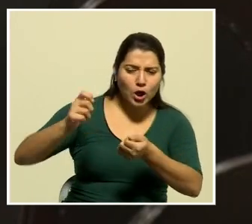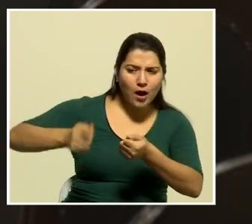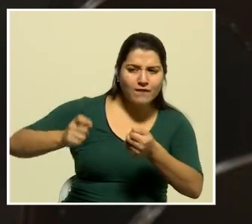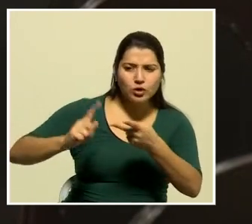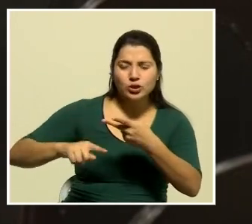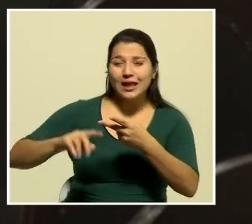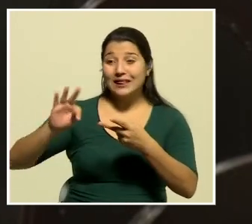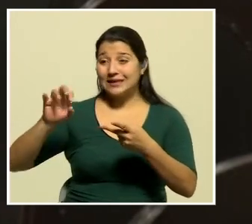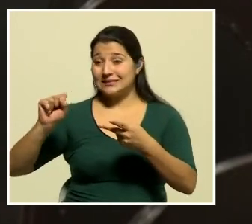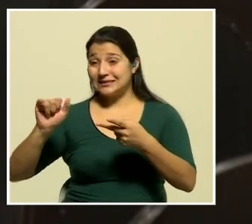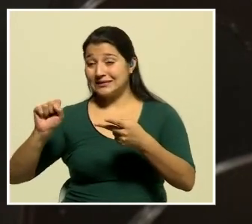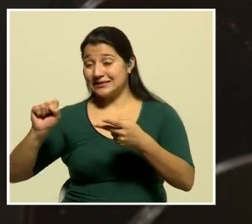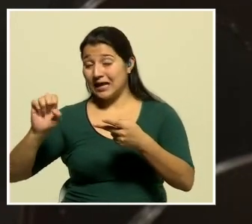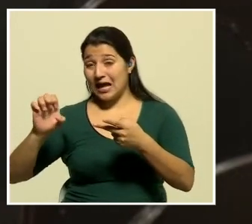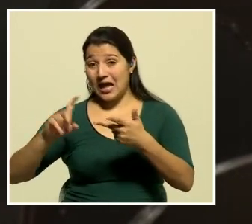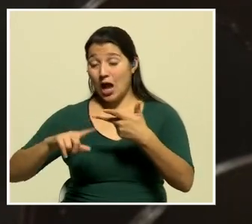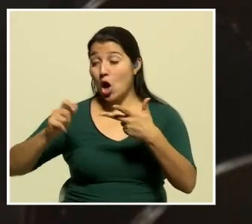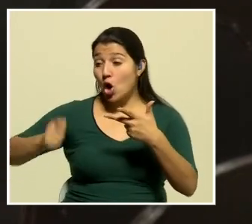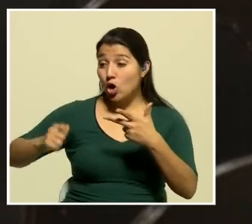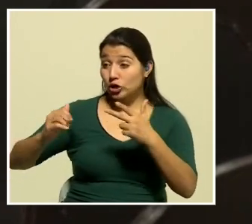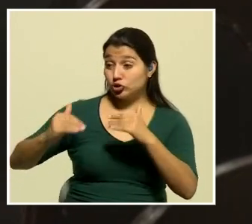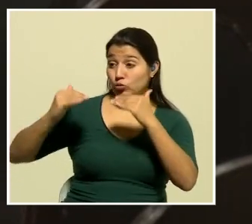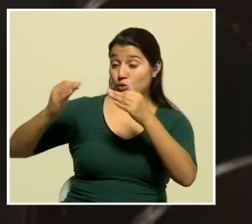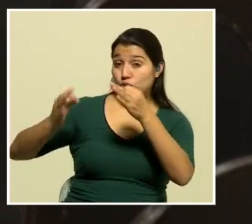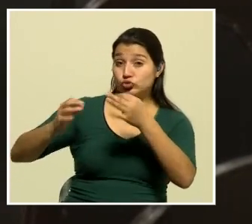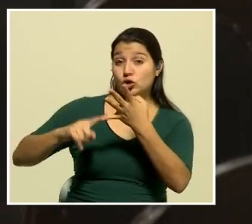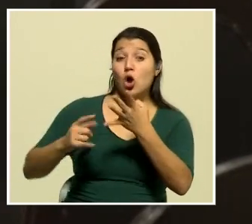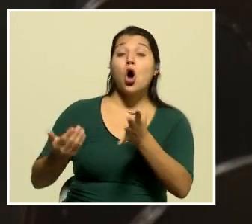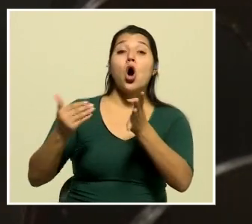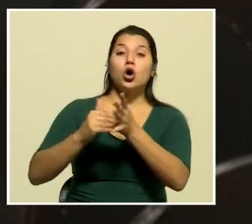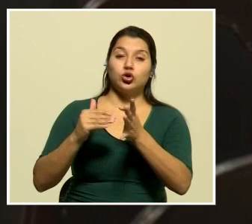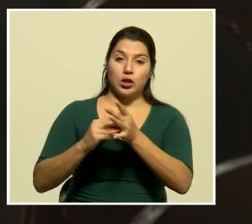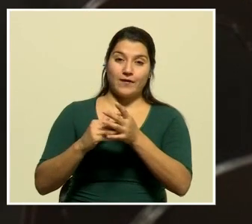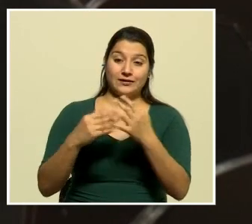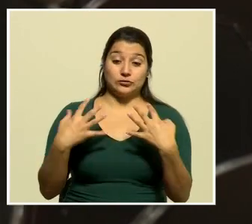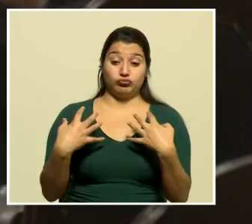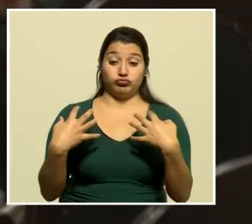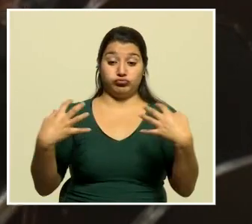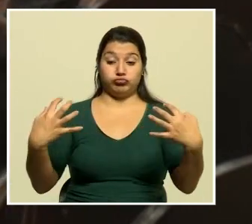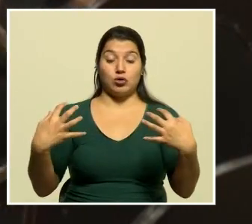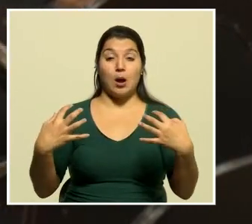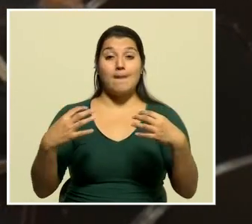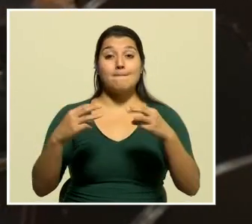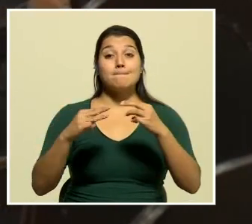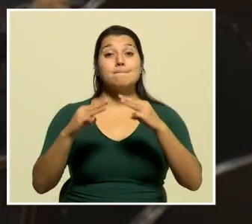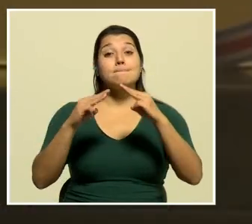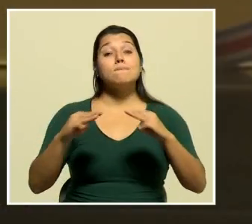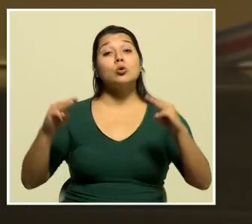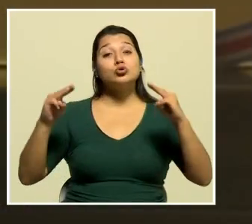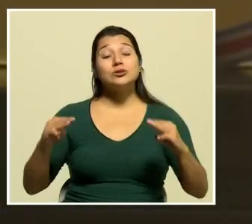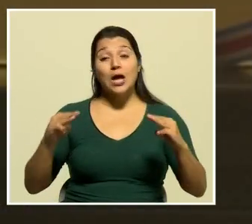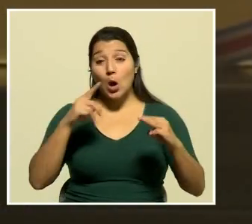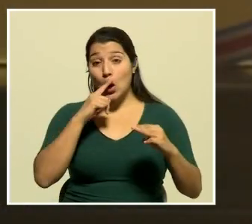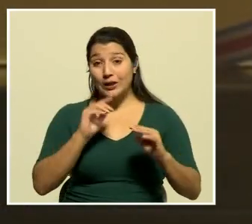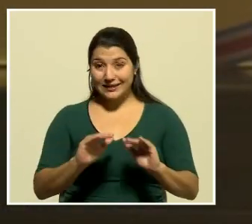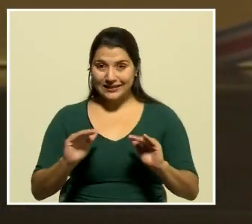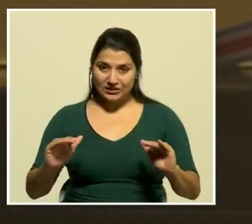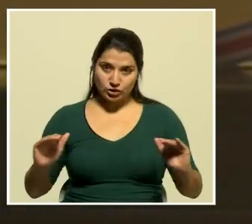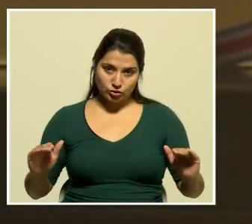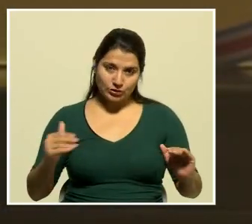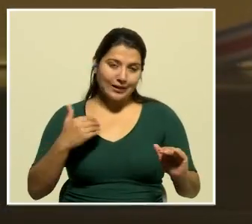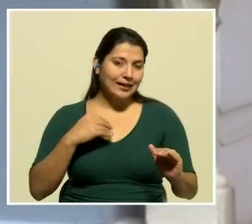Elecciones, la Corte Suprema de Justicia y nuevamente el Auditorio Nacional del Museo de los Niños, que cuentan con los mismos inconvenientes